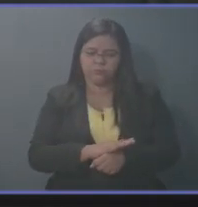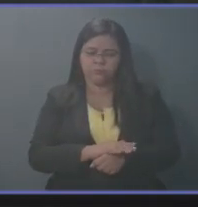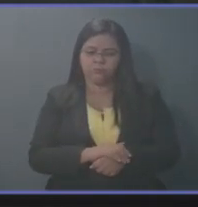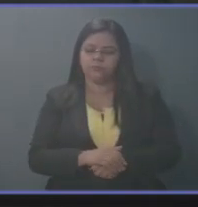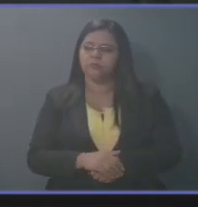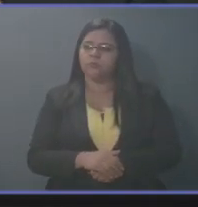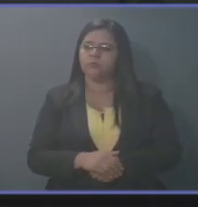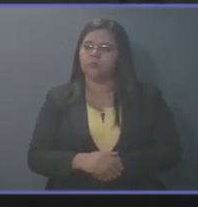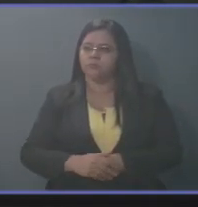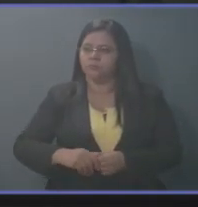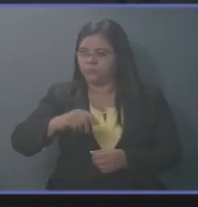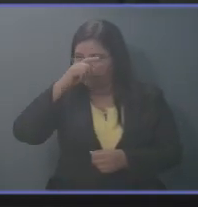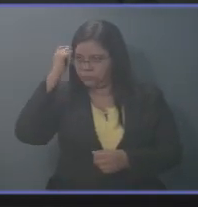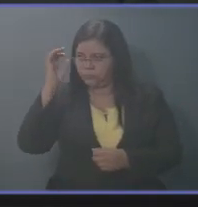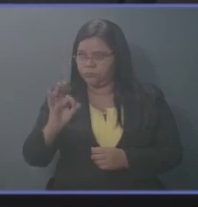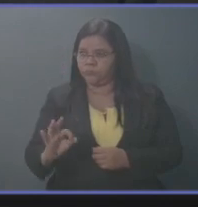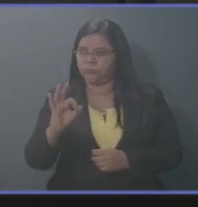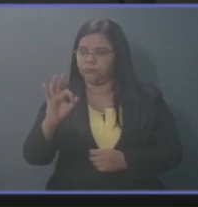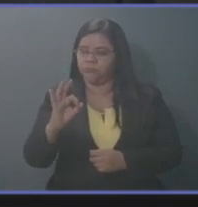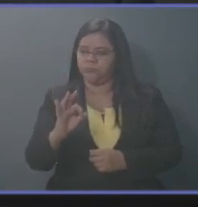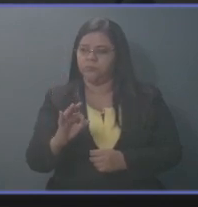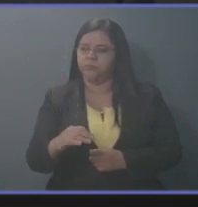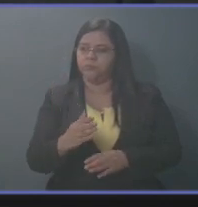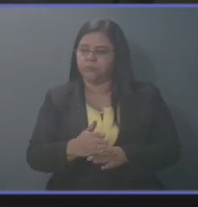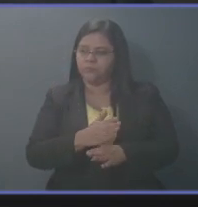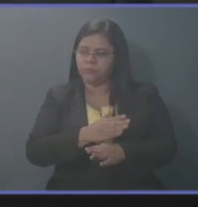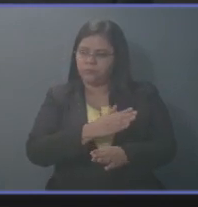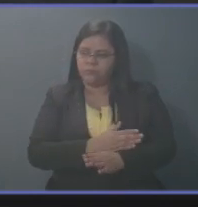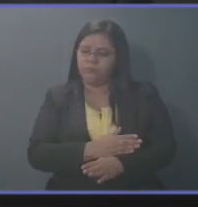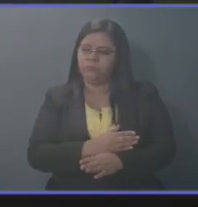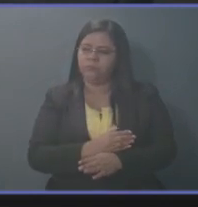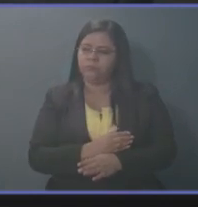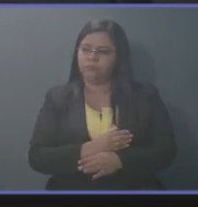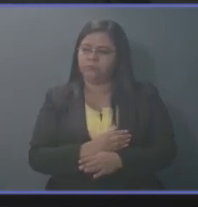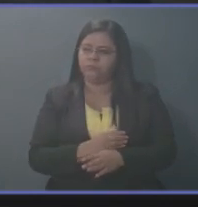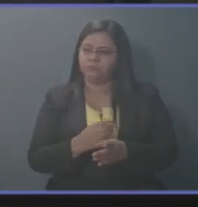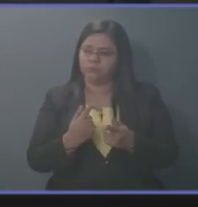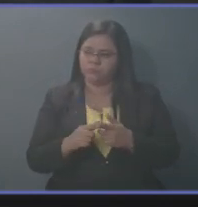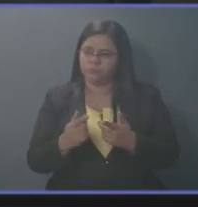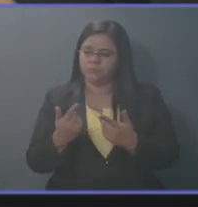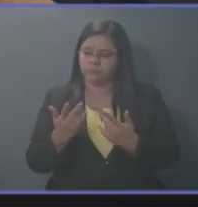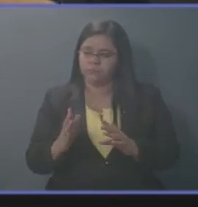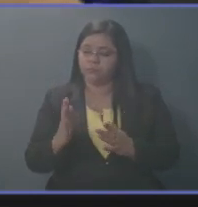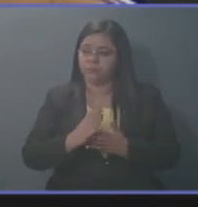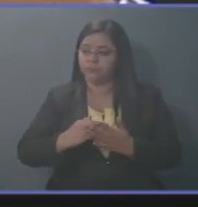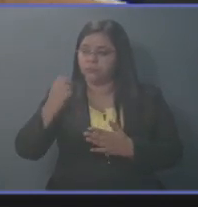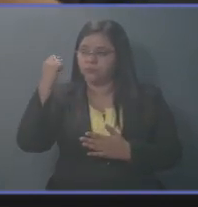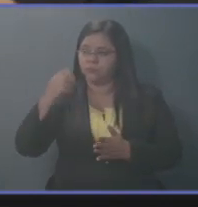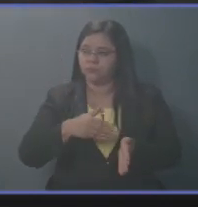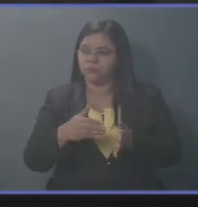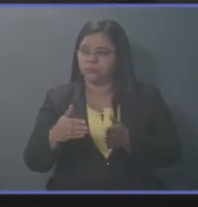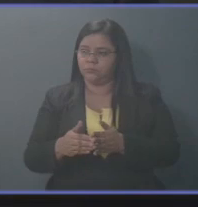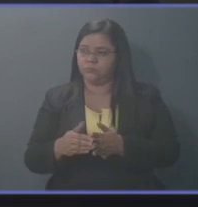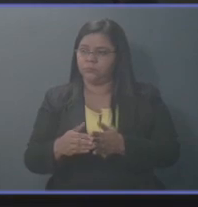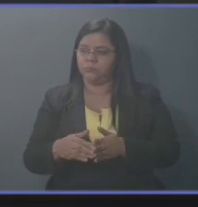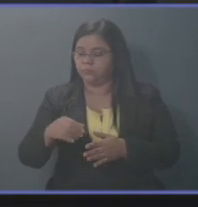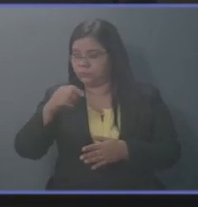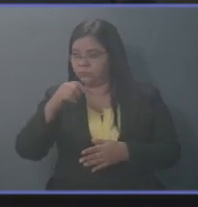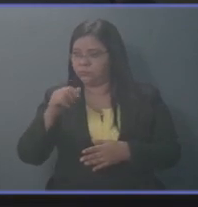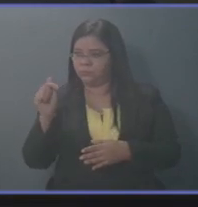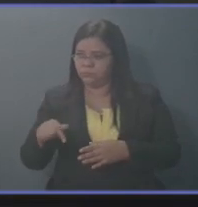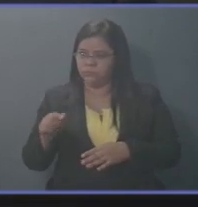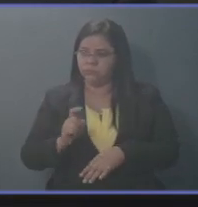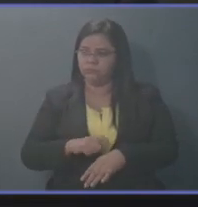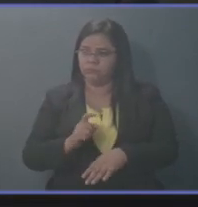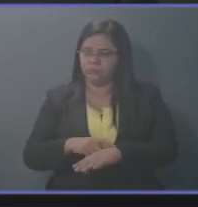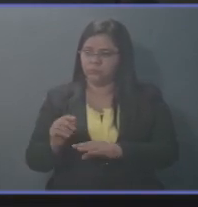totalmente funcional, y en la medida que sea transitorio, es importante porque entra en vigencia desde hoy mismo. Así